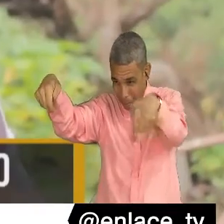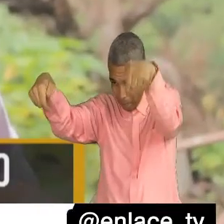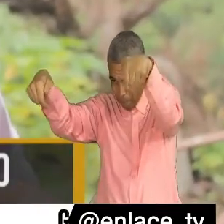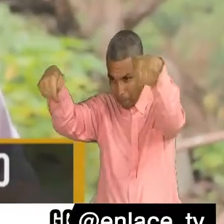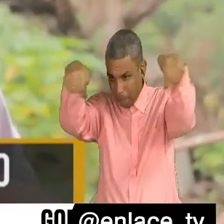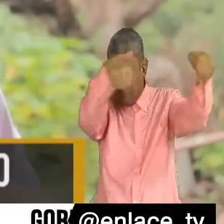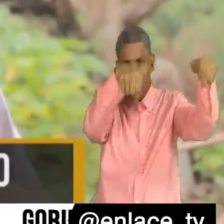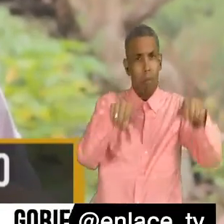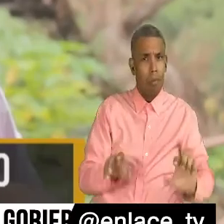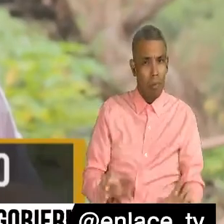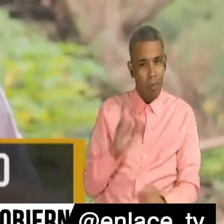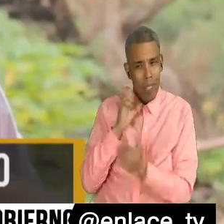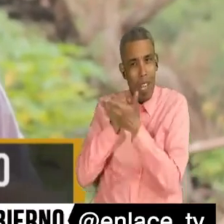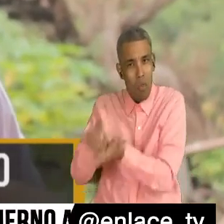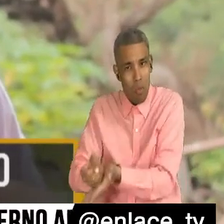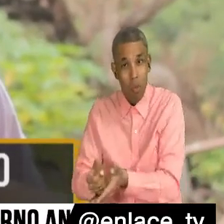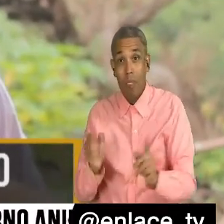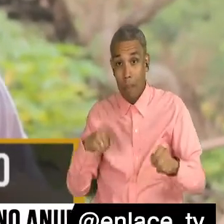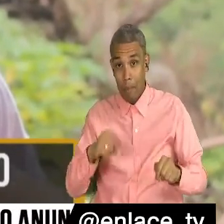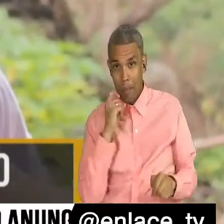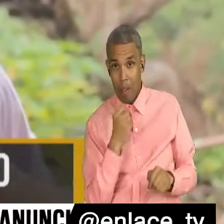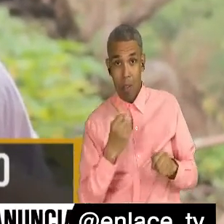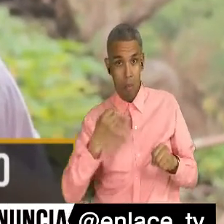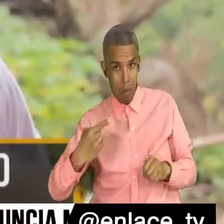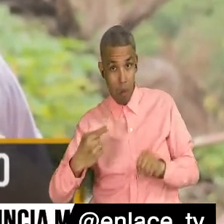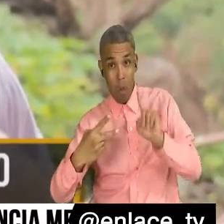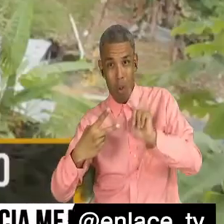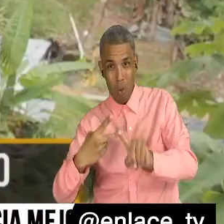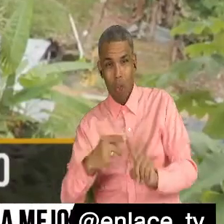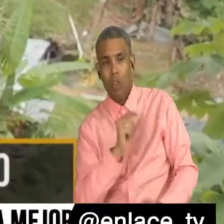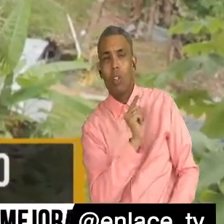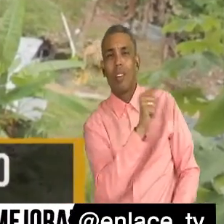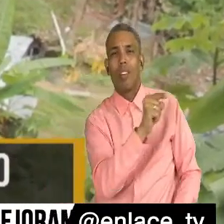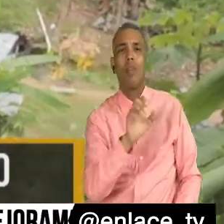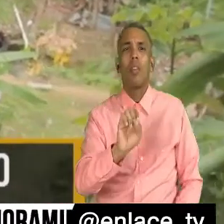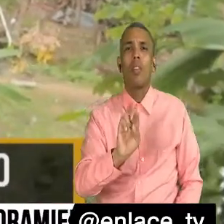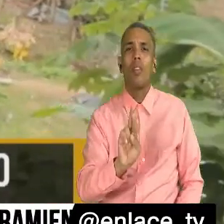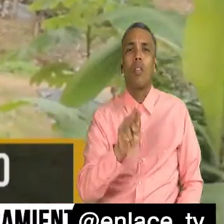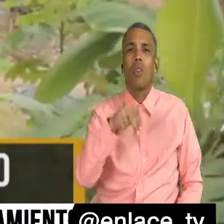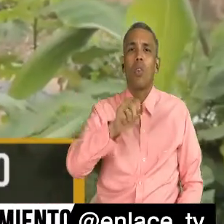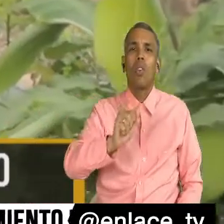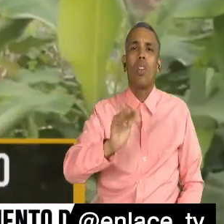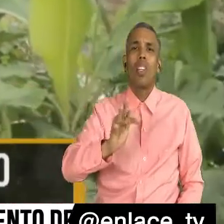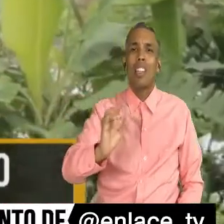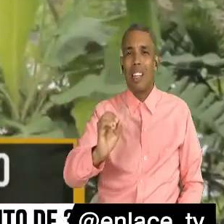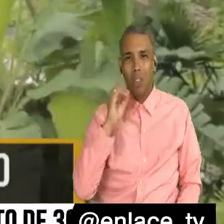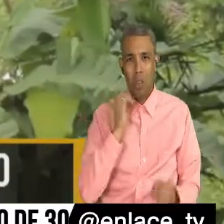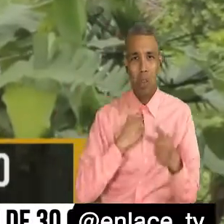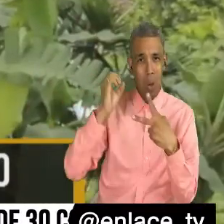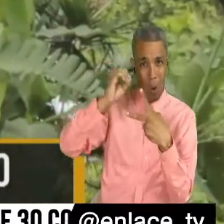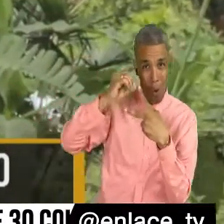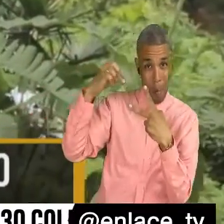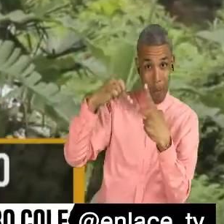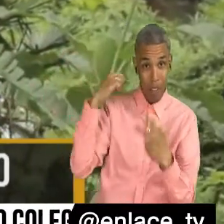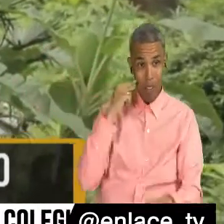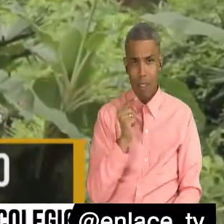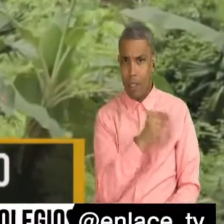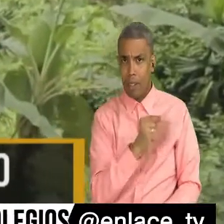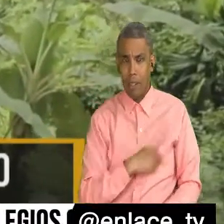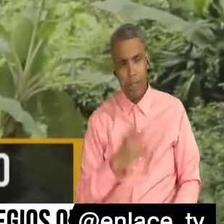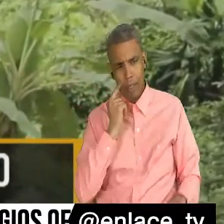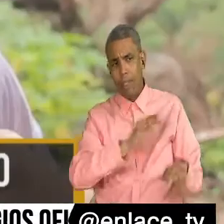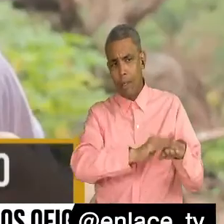informe técnico a Ornato y Espacio Público para que el inspector y sus demás acompañantes, demás funcionarios, vengan al sector y vengan a